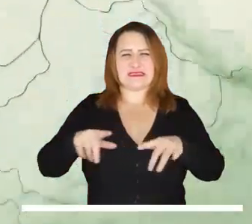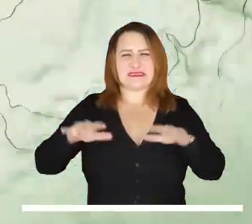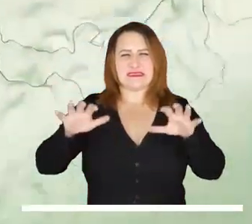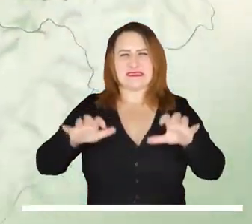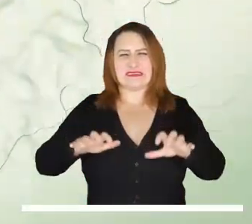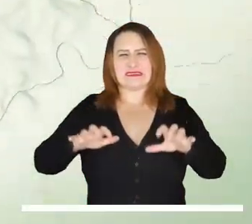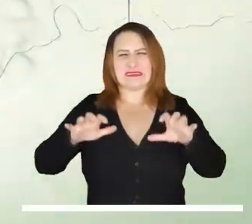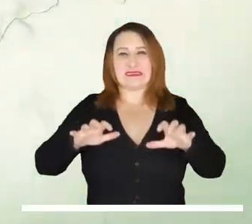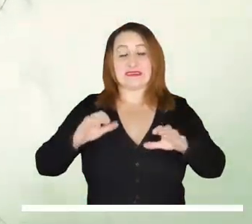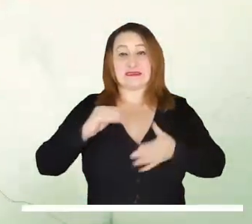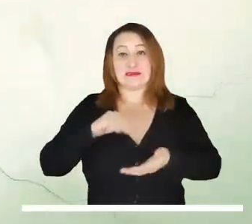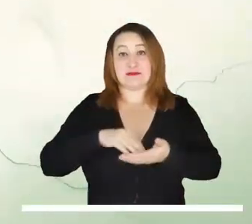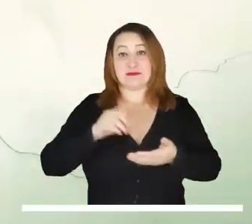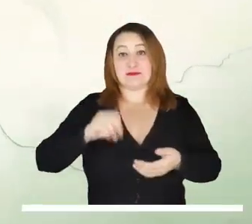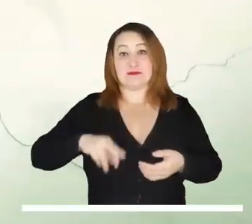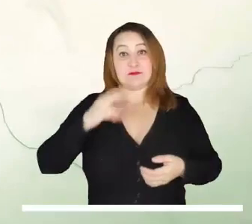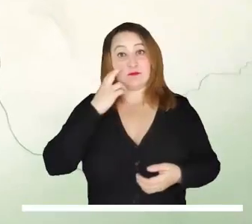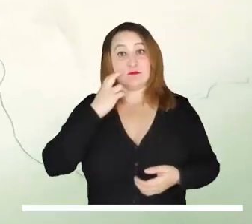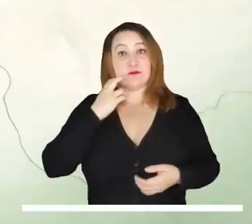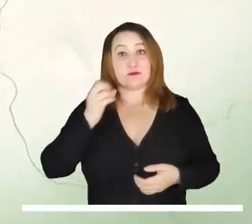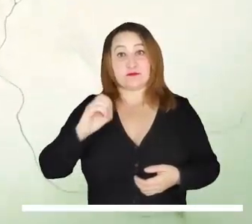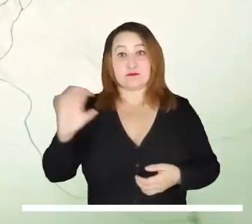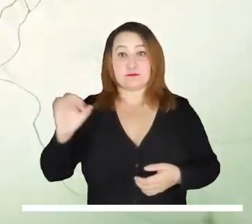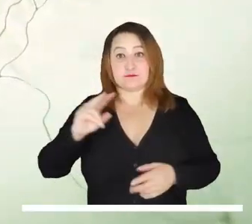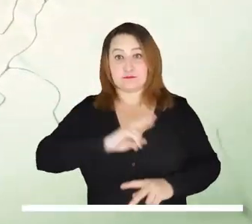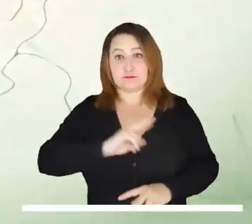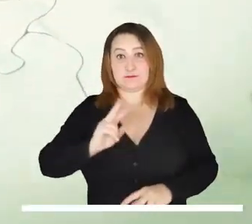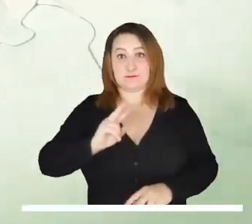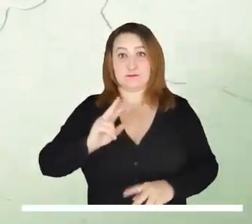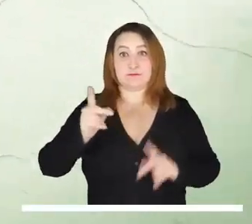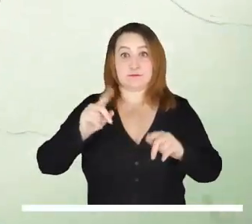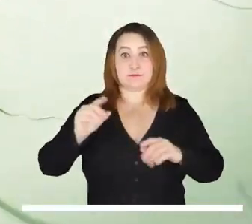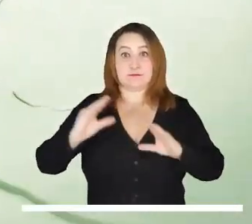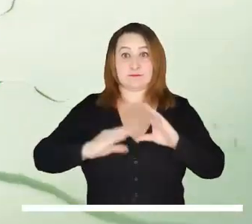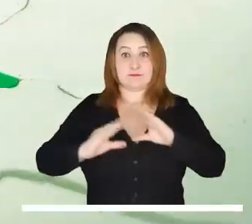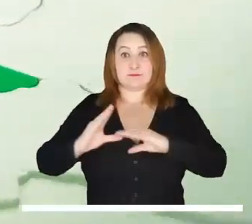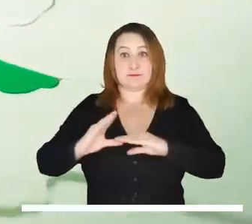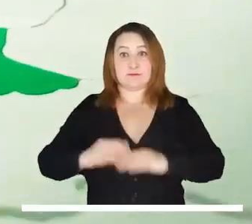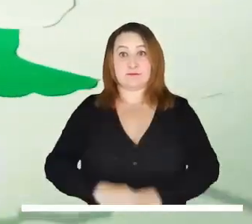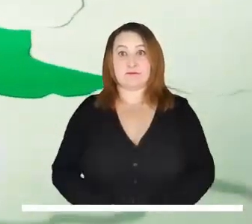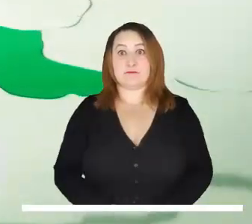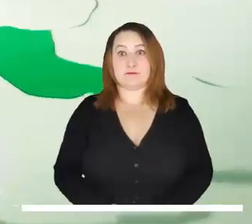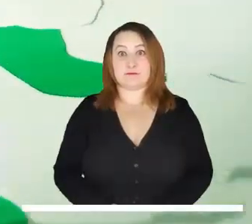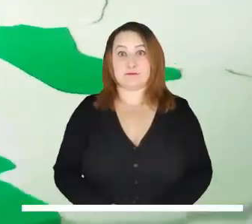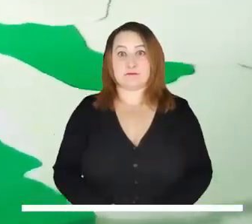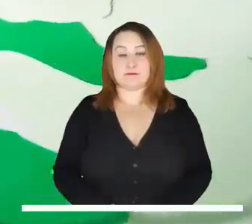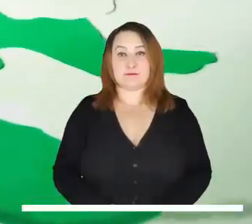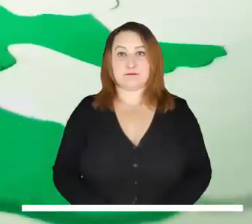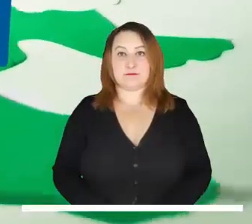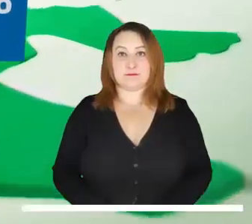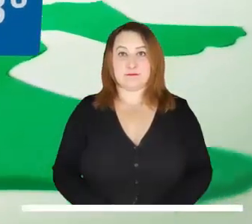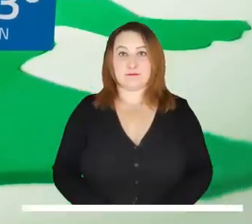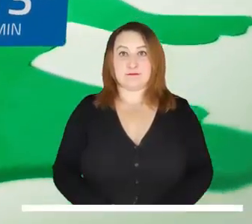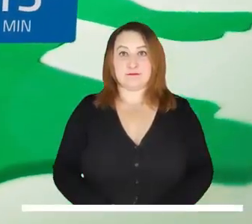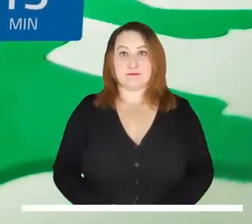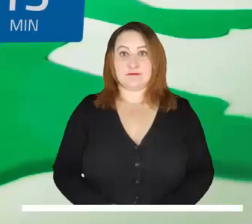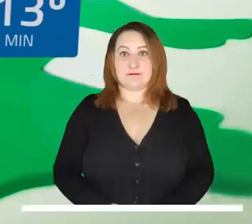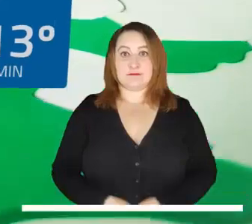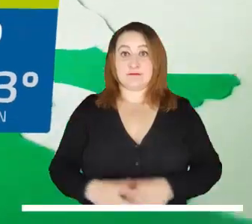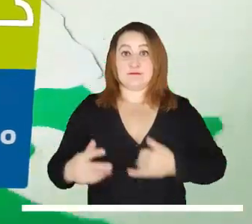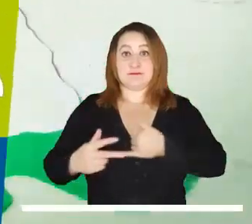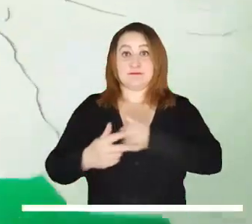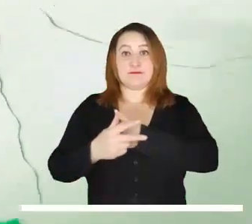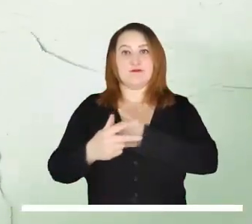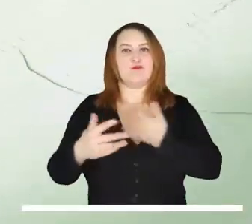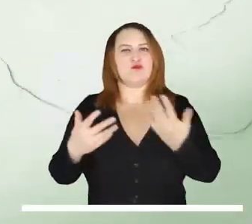En el Pacífico se estiman algunas precipitaciones en el centro y sur de Chocó, occidente de Valle del Cauca y sectores de